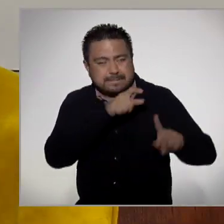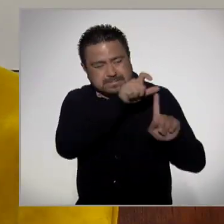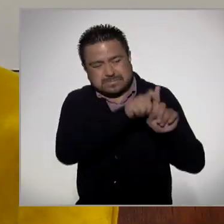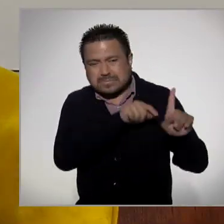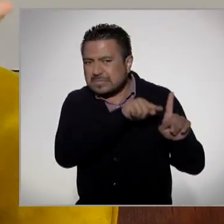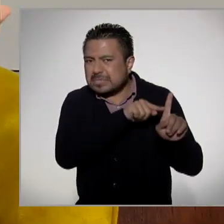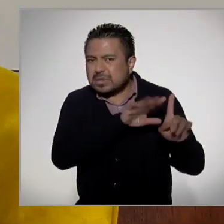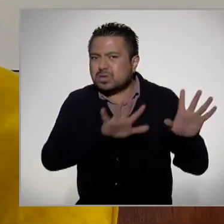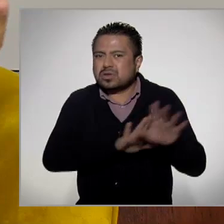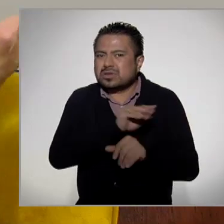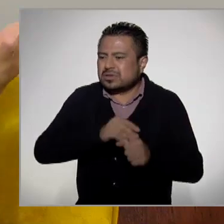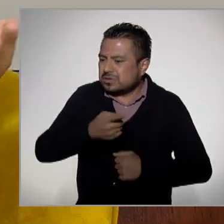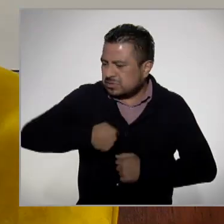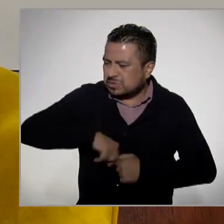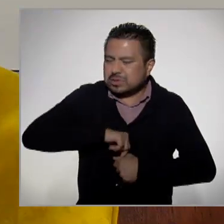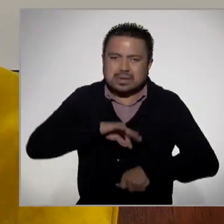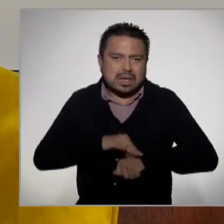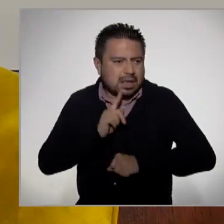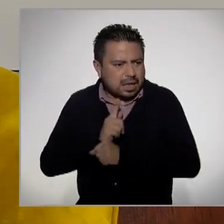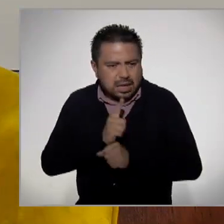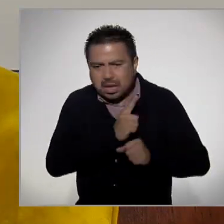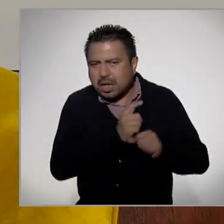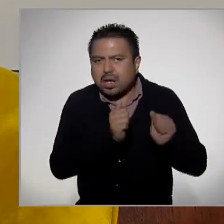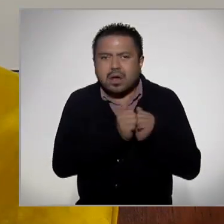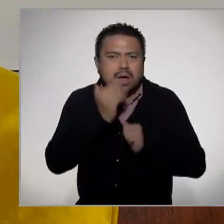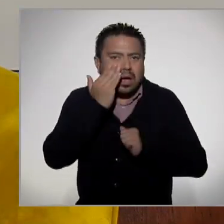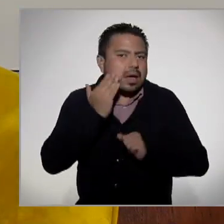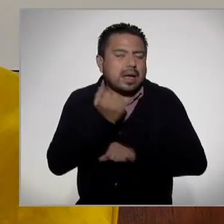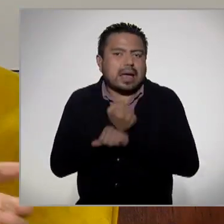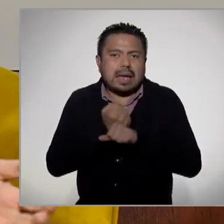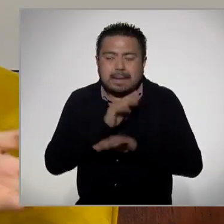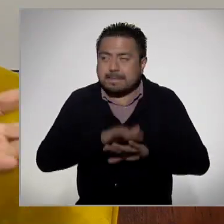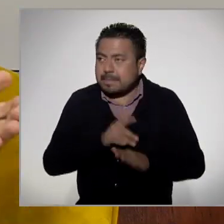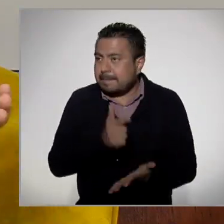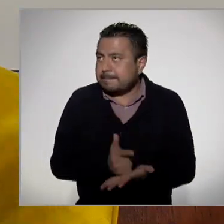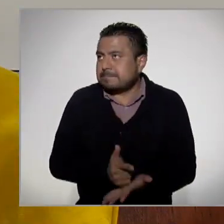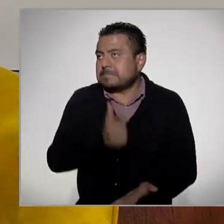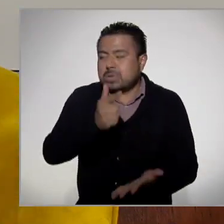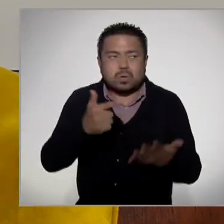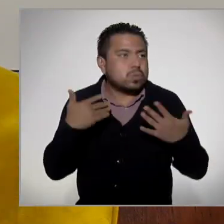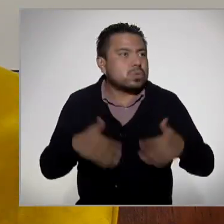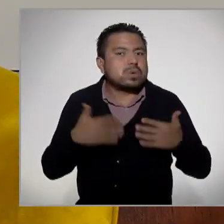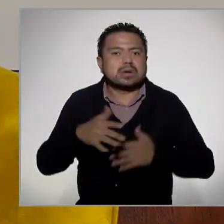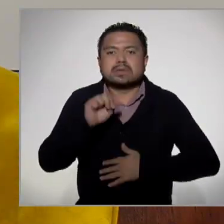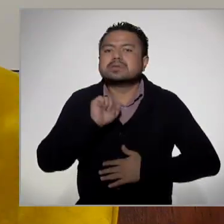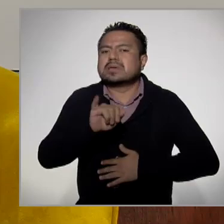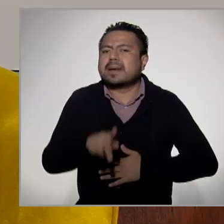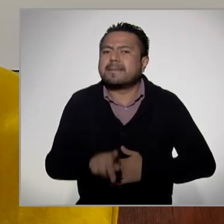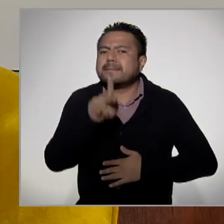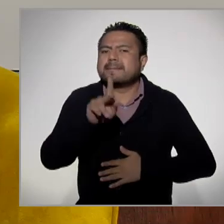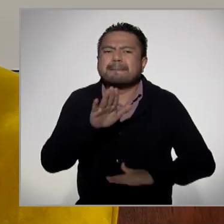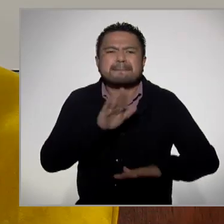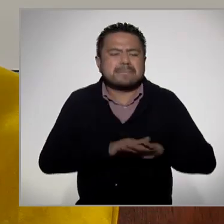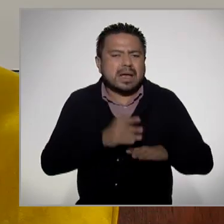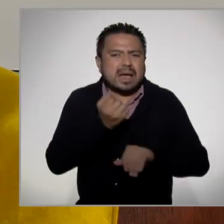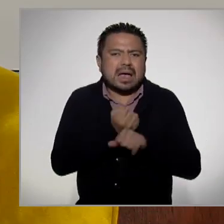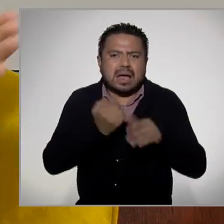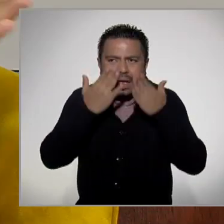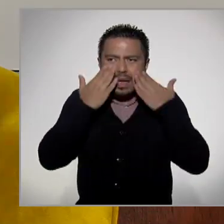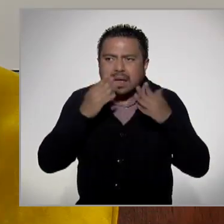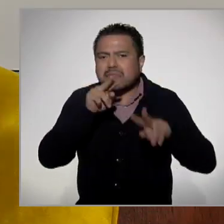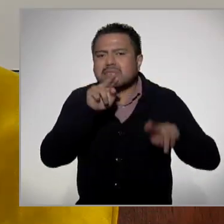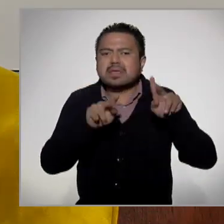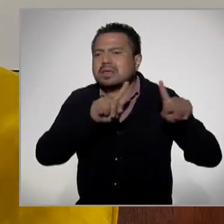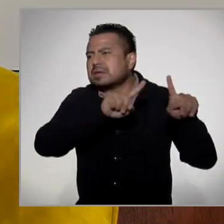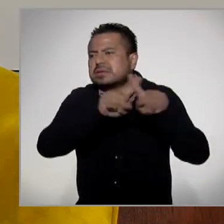digo todos nosotros los médicos hemos visto pacientes con anemia graves que a veces están en ningún pero que tan anémico porque hay diferentes grados